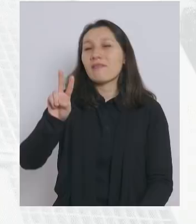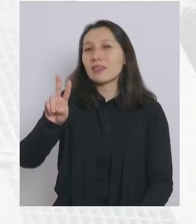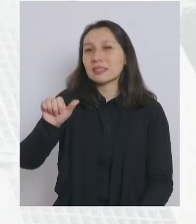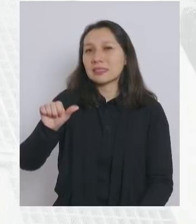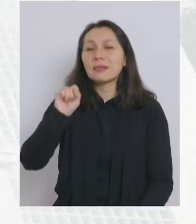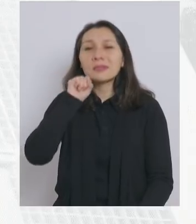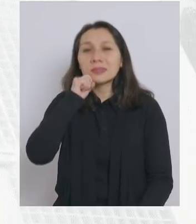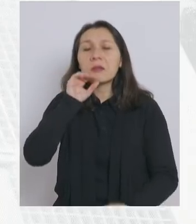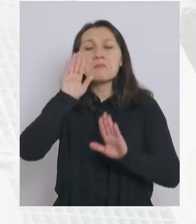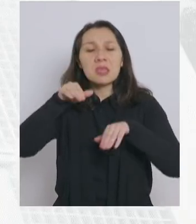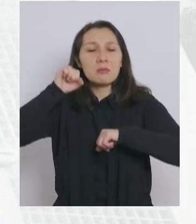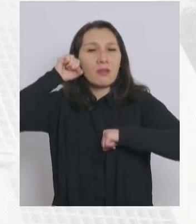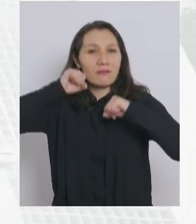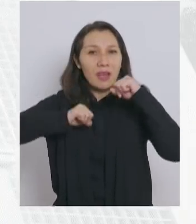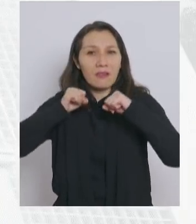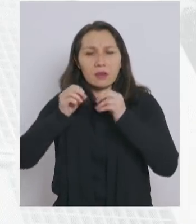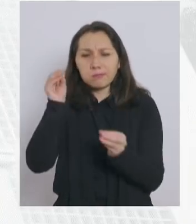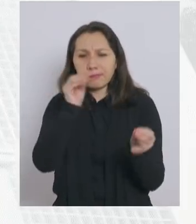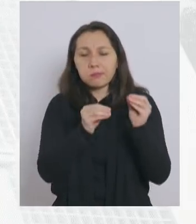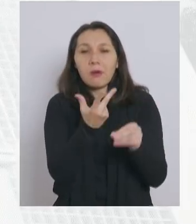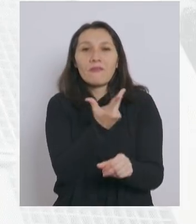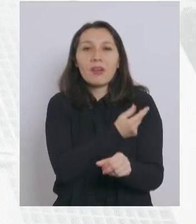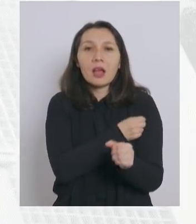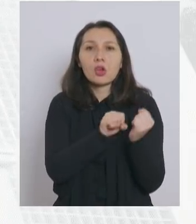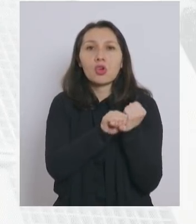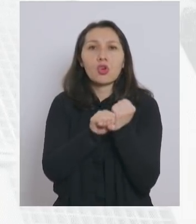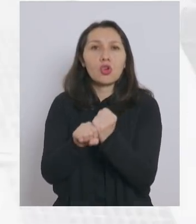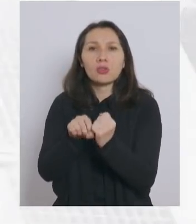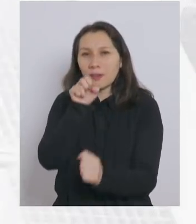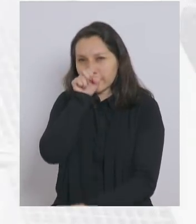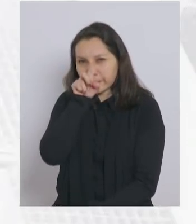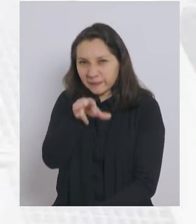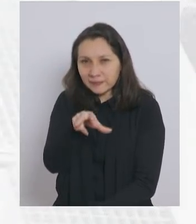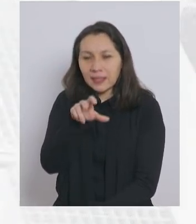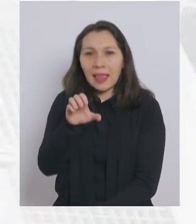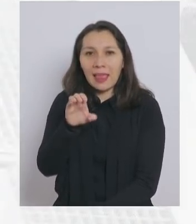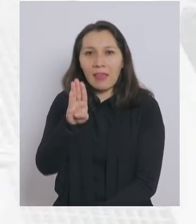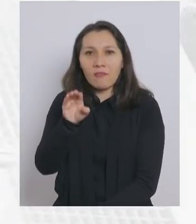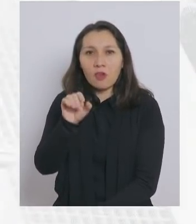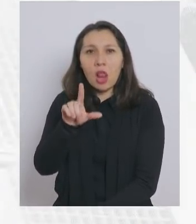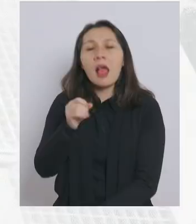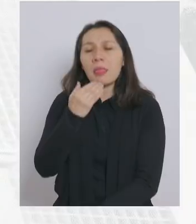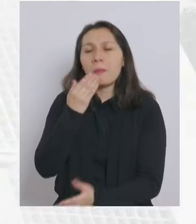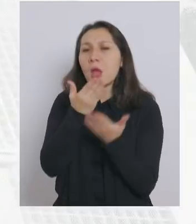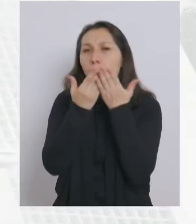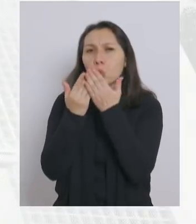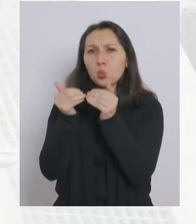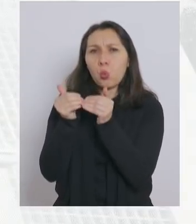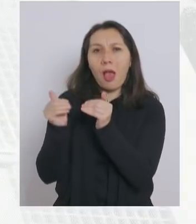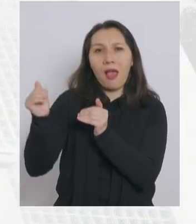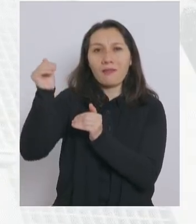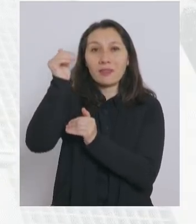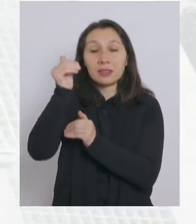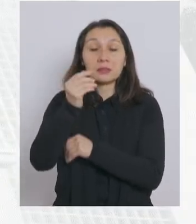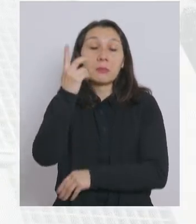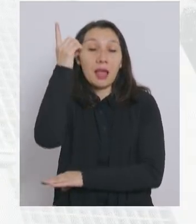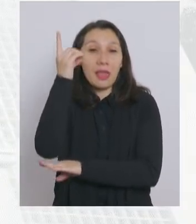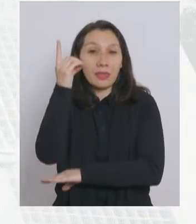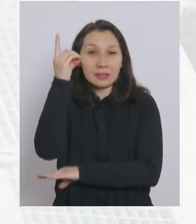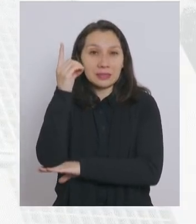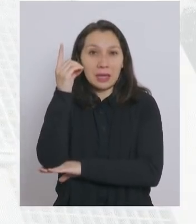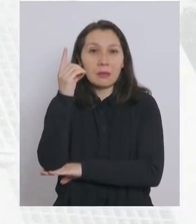utilizando para fabricar o para desarrollar la vacuna contra el ébola, que también se encuentra en estudios clínicos avanzados. Al